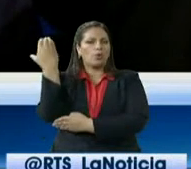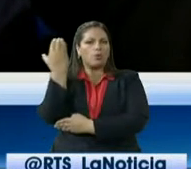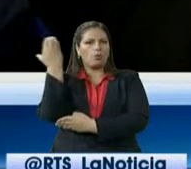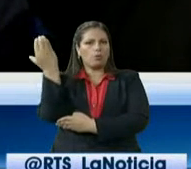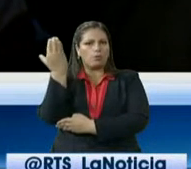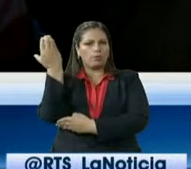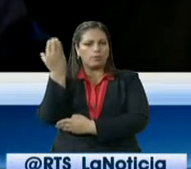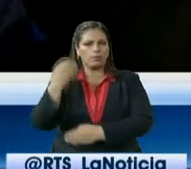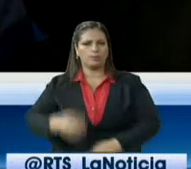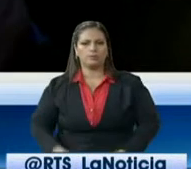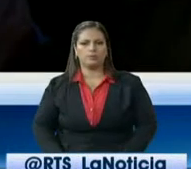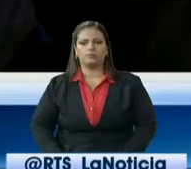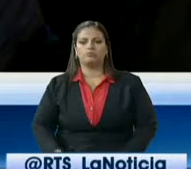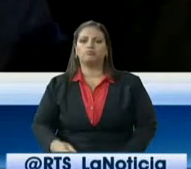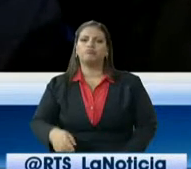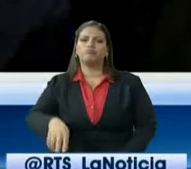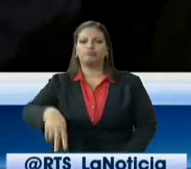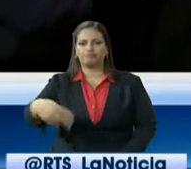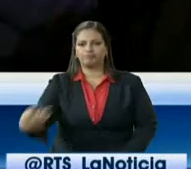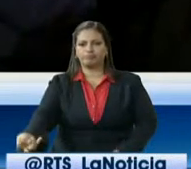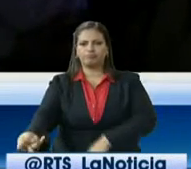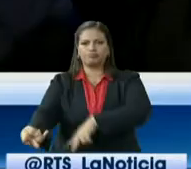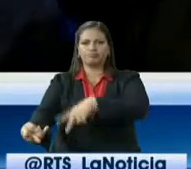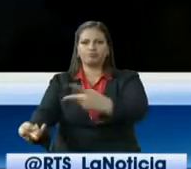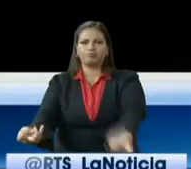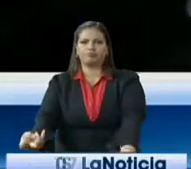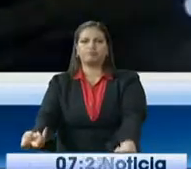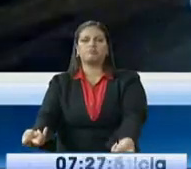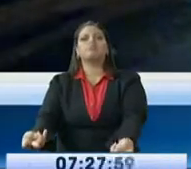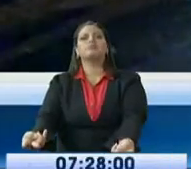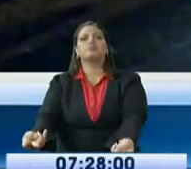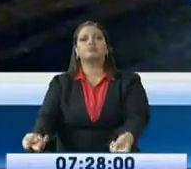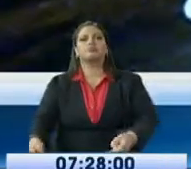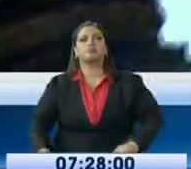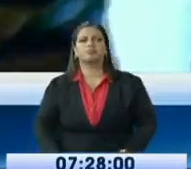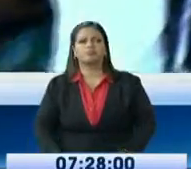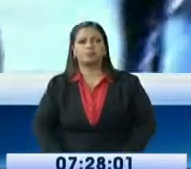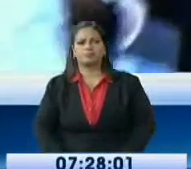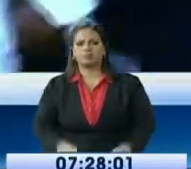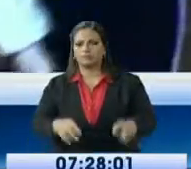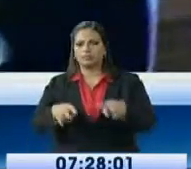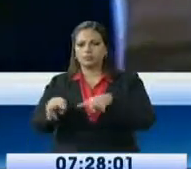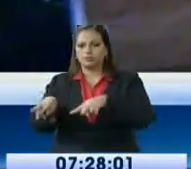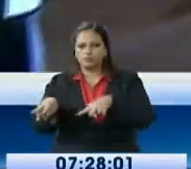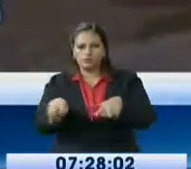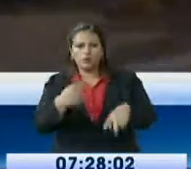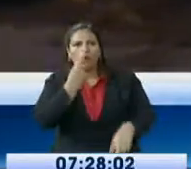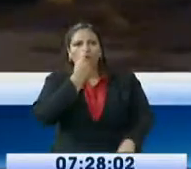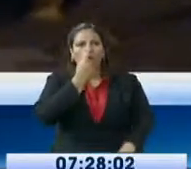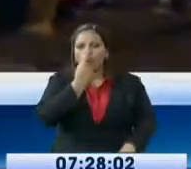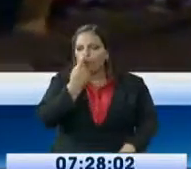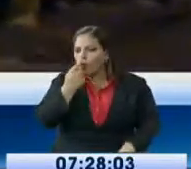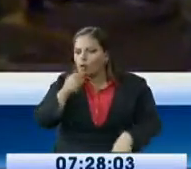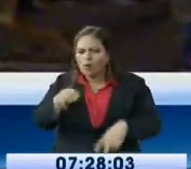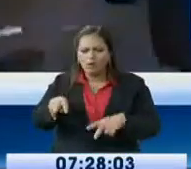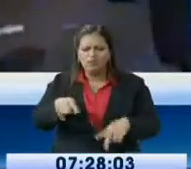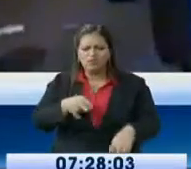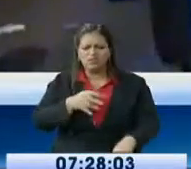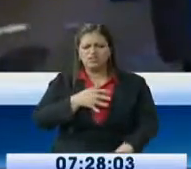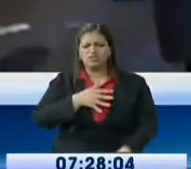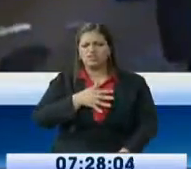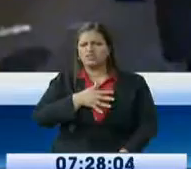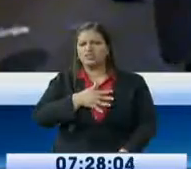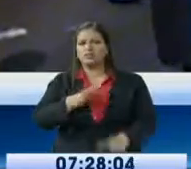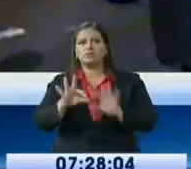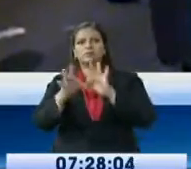el acompañante de nacionalidad colombiana. En medio del asombro de los curiosos y del dolor de los amigos y parientes,